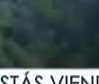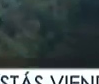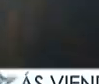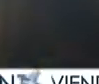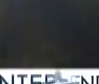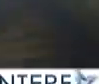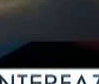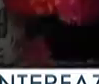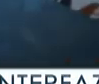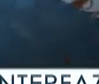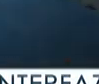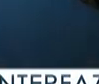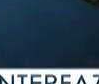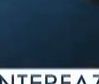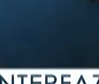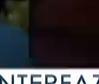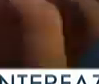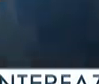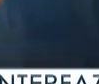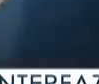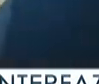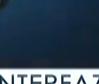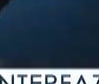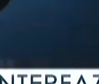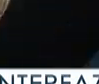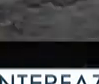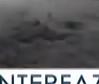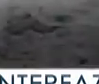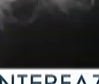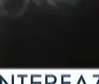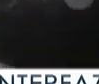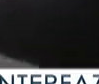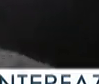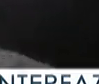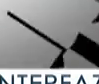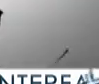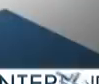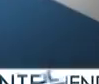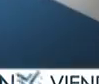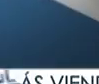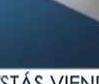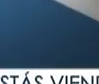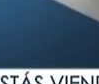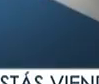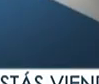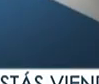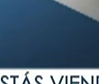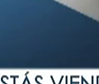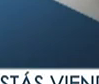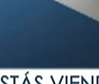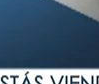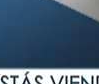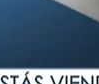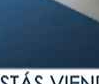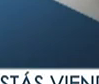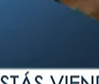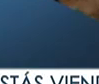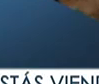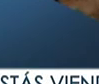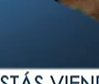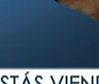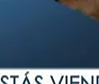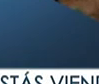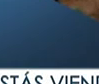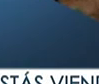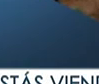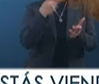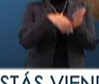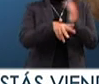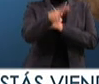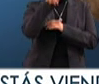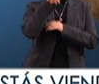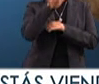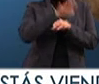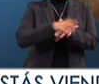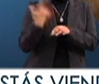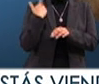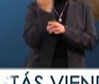2008